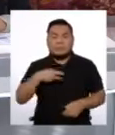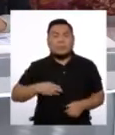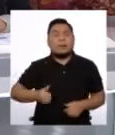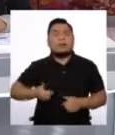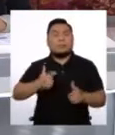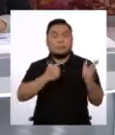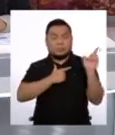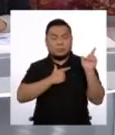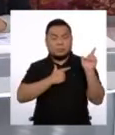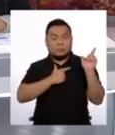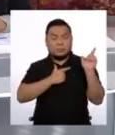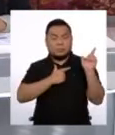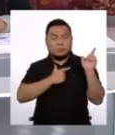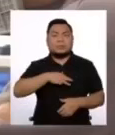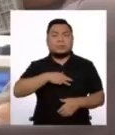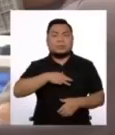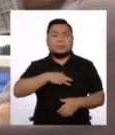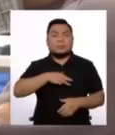defensa y del interior.